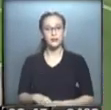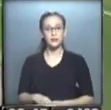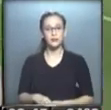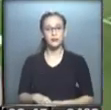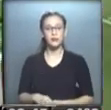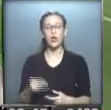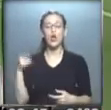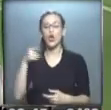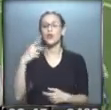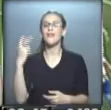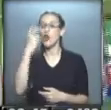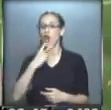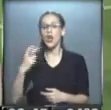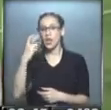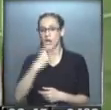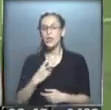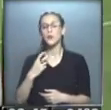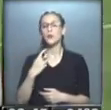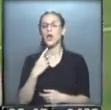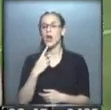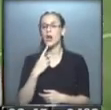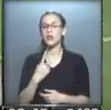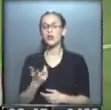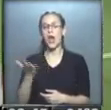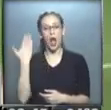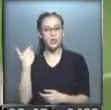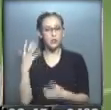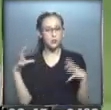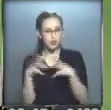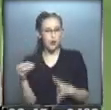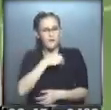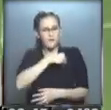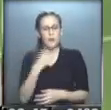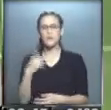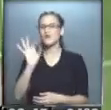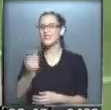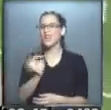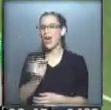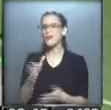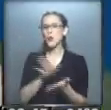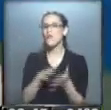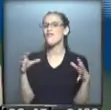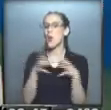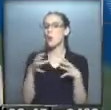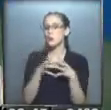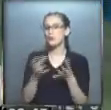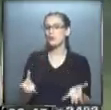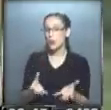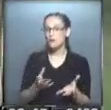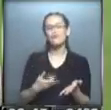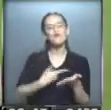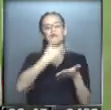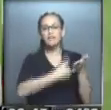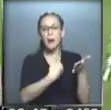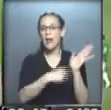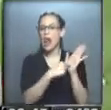a Bolivia, que en los papeles era el favorito, pero una cosa, sabemos lo que es el fútbol, que una cosa son los papeles y